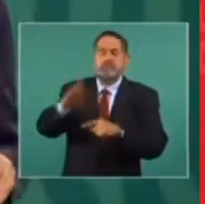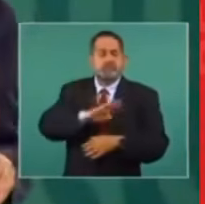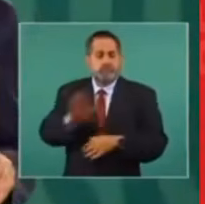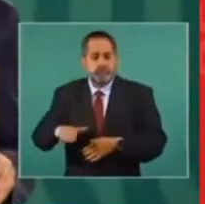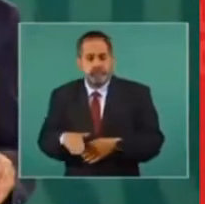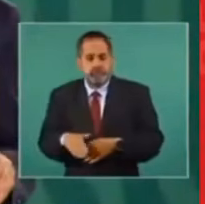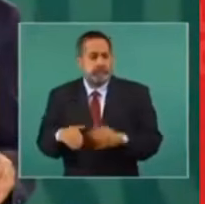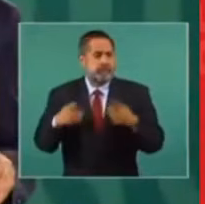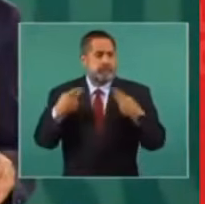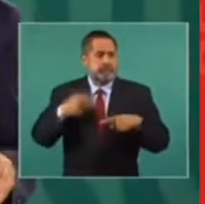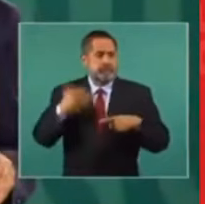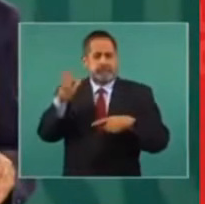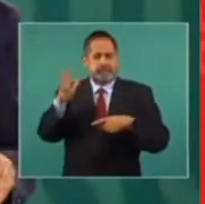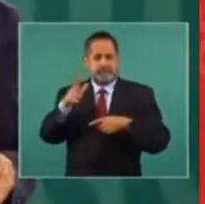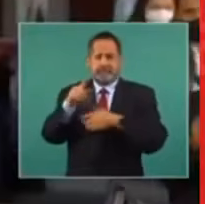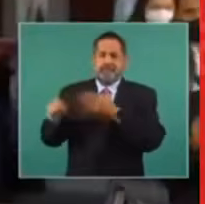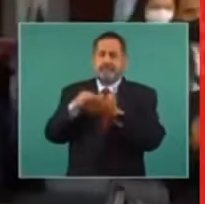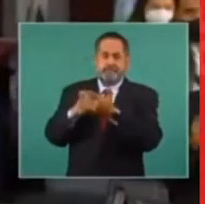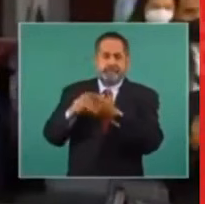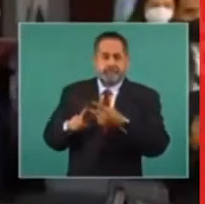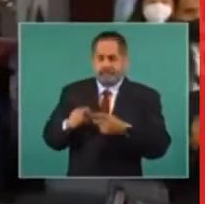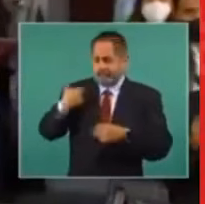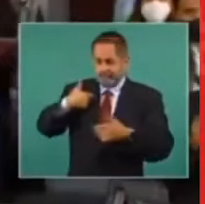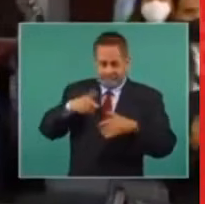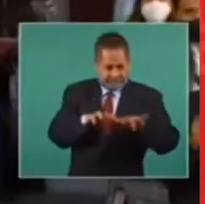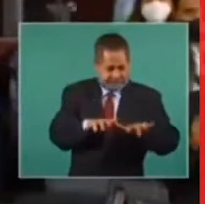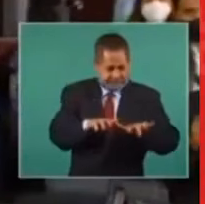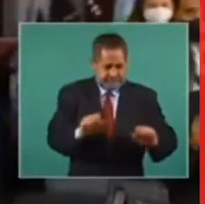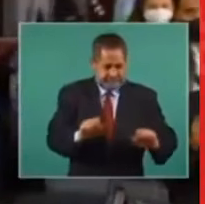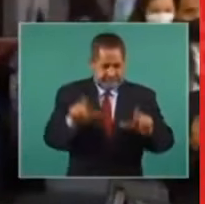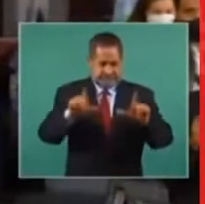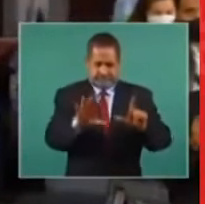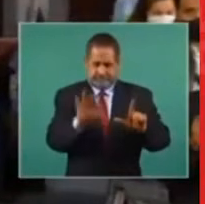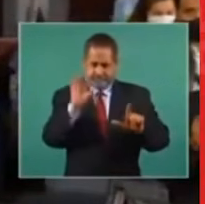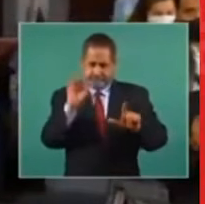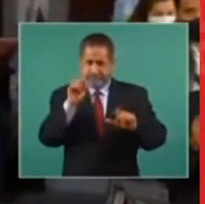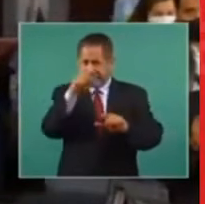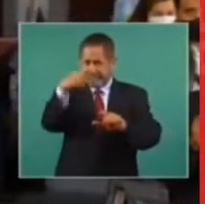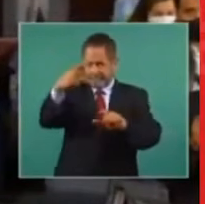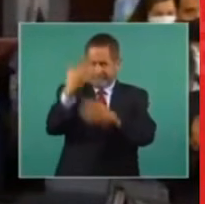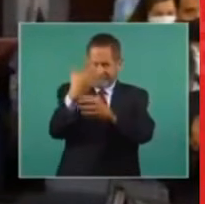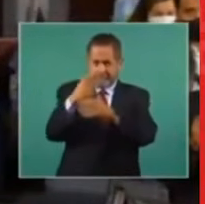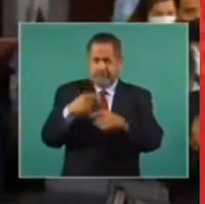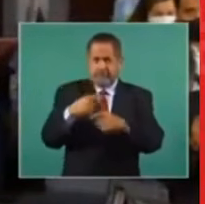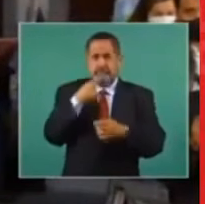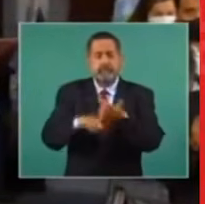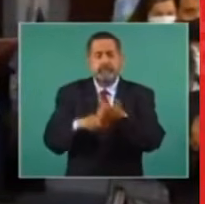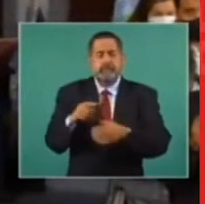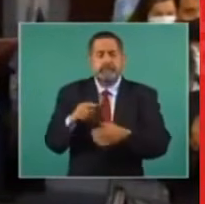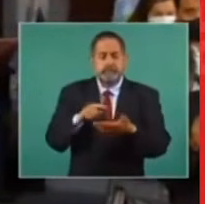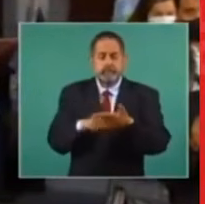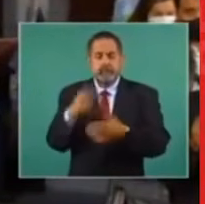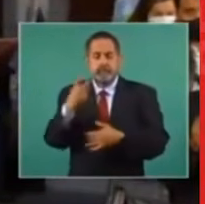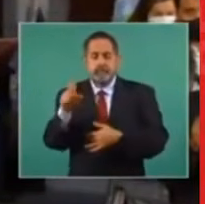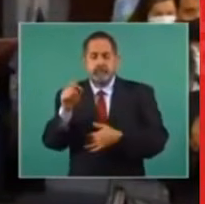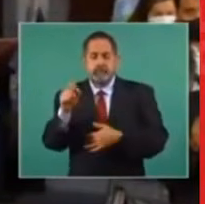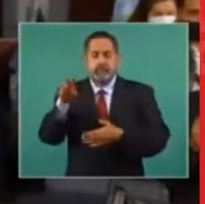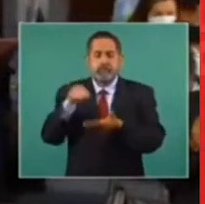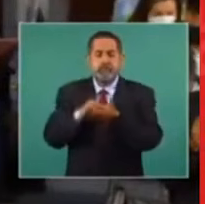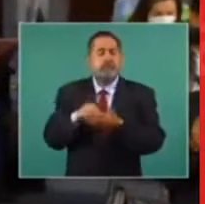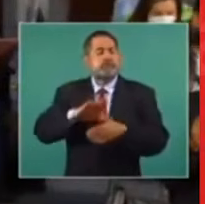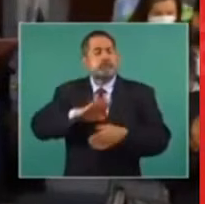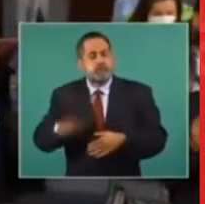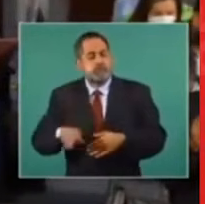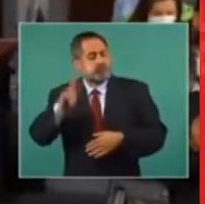entrevista justamente por parte del gobierno venezolano, tratando de mostrar también esa apertura hacia los medios de comunicación, hacia